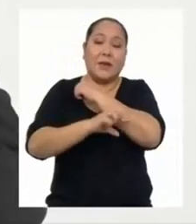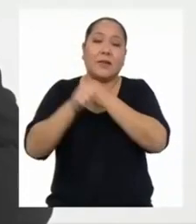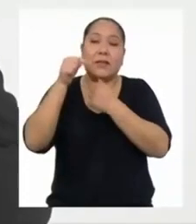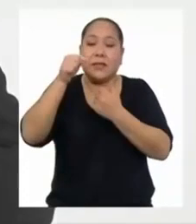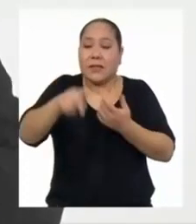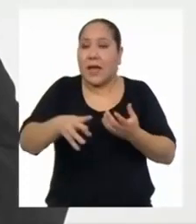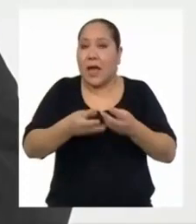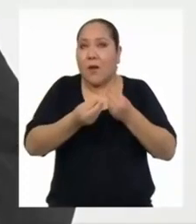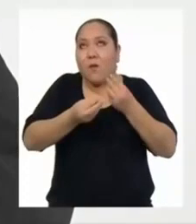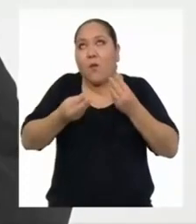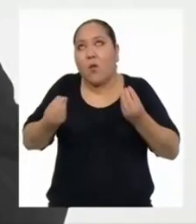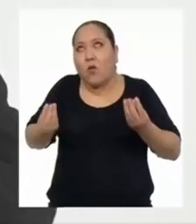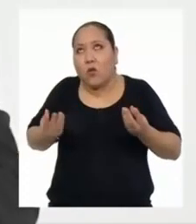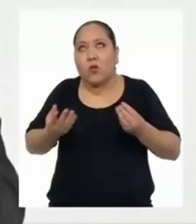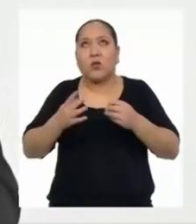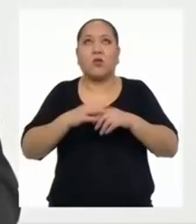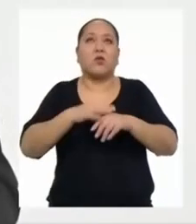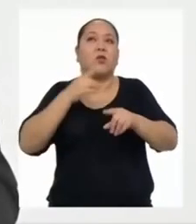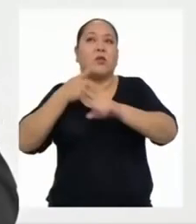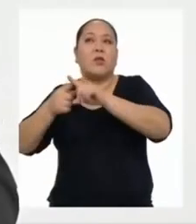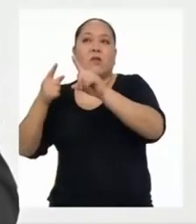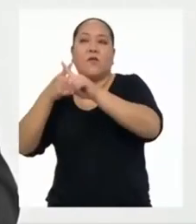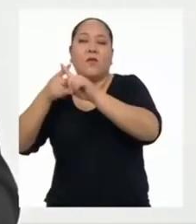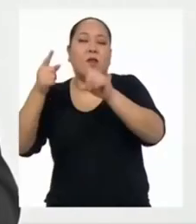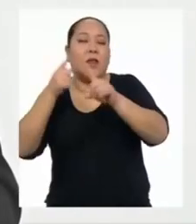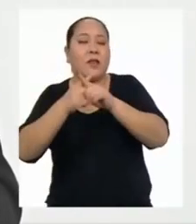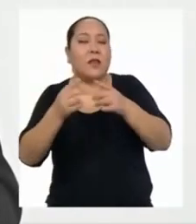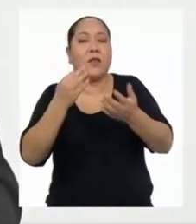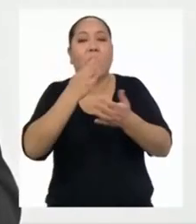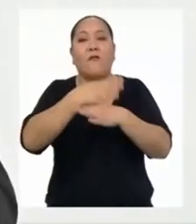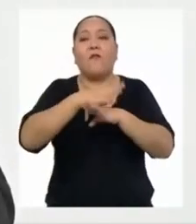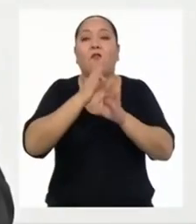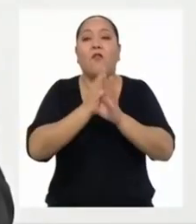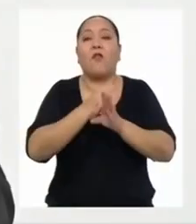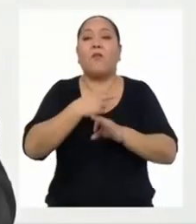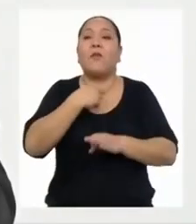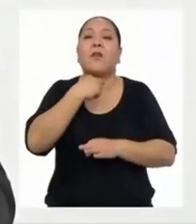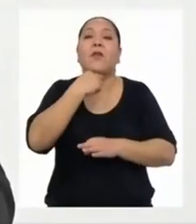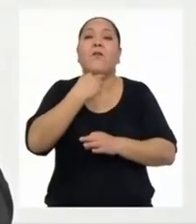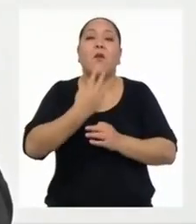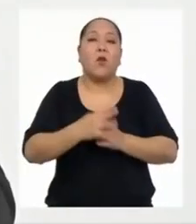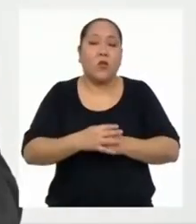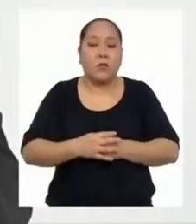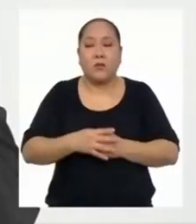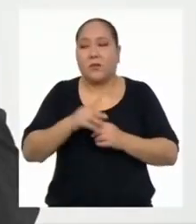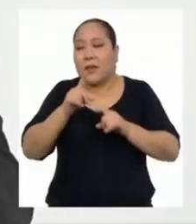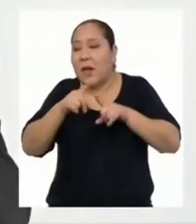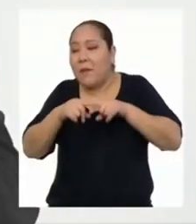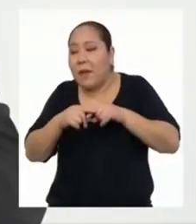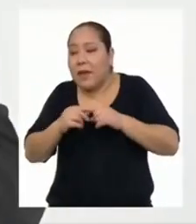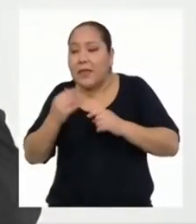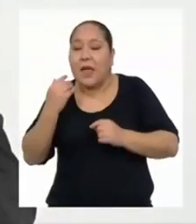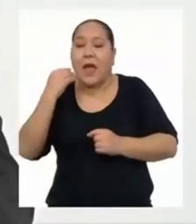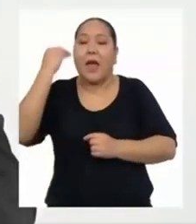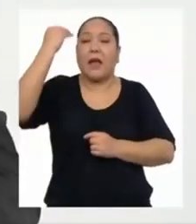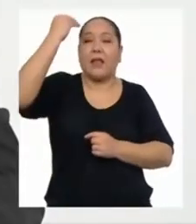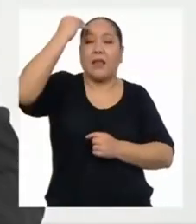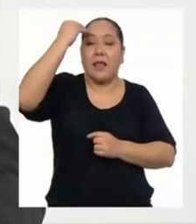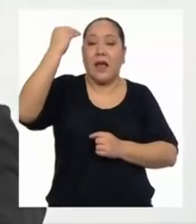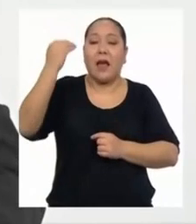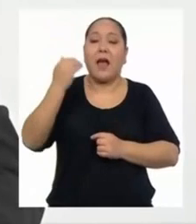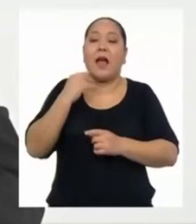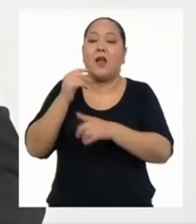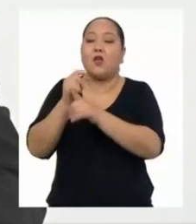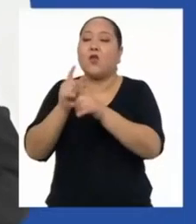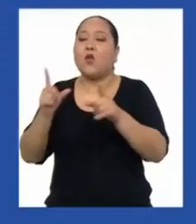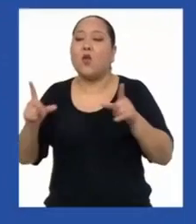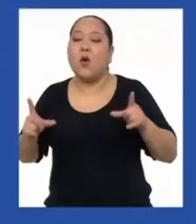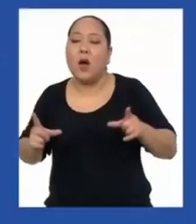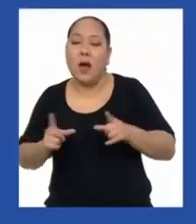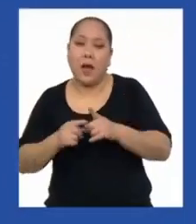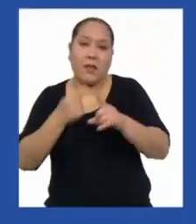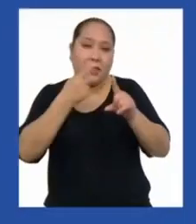registros tan diferentes dependiendo de la edad, locación, entre varios otros